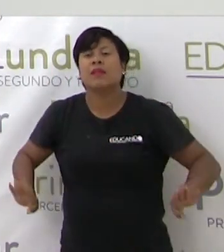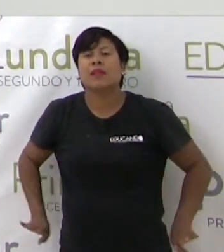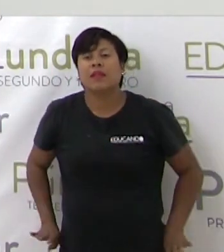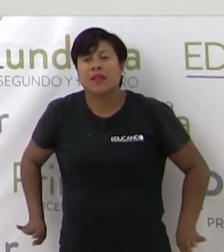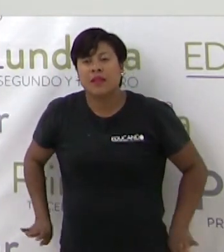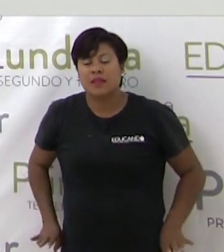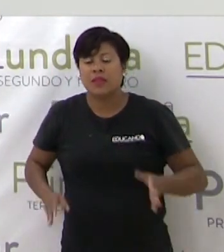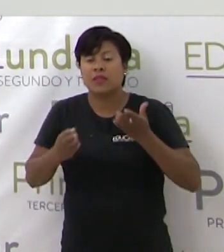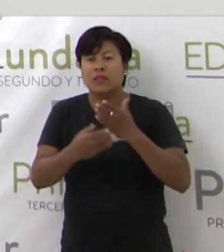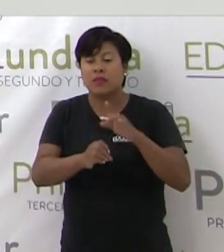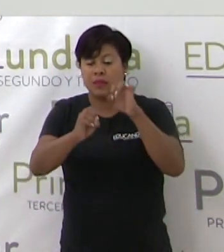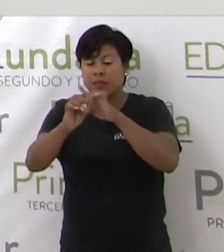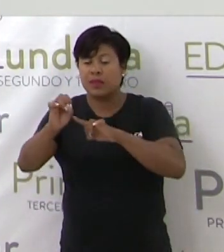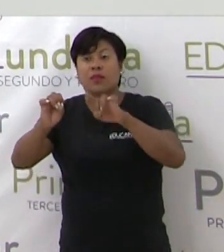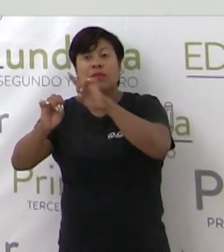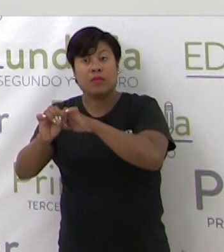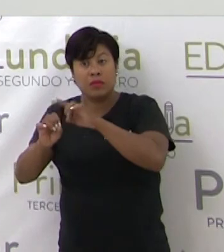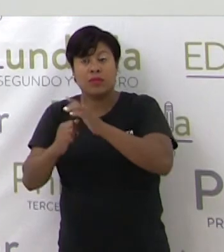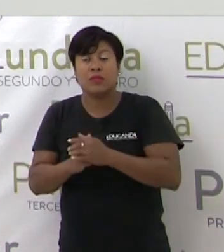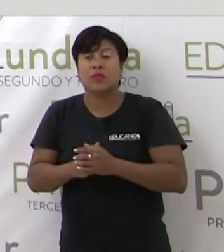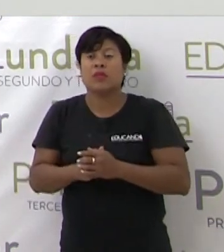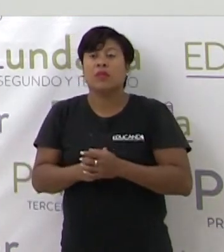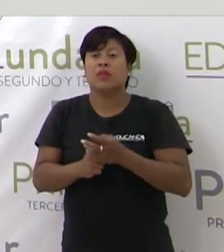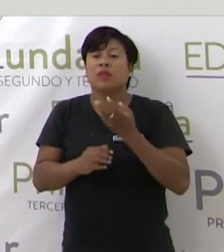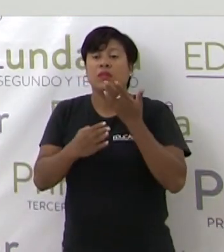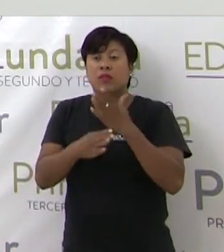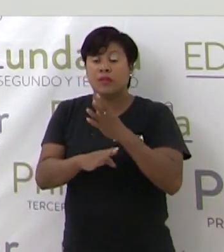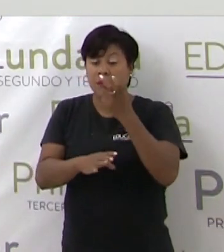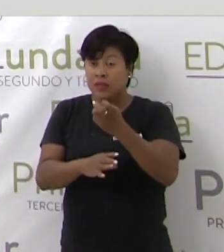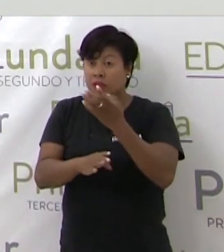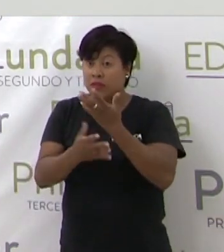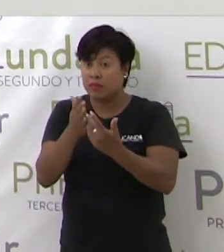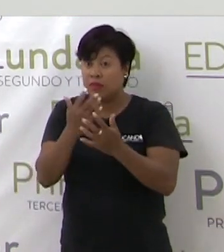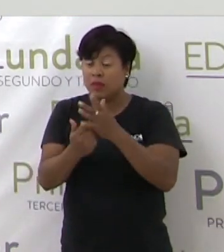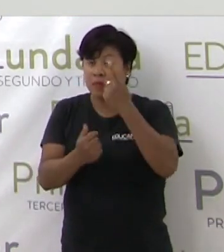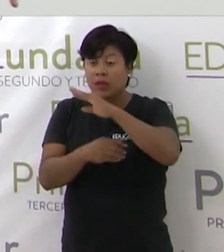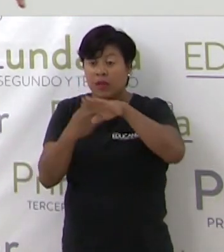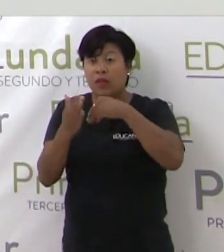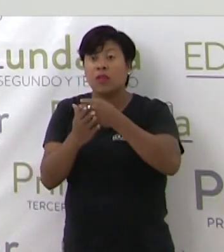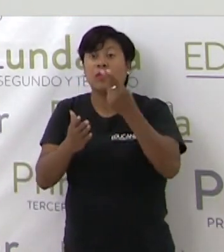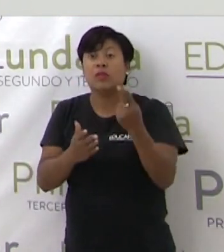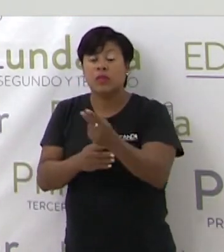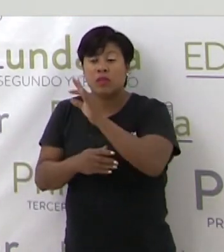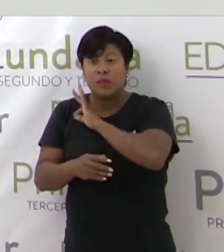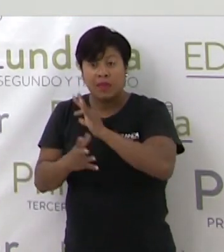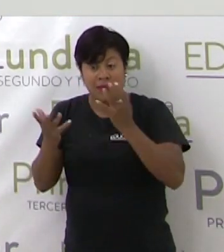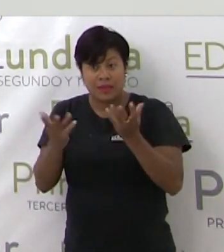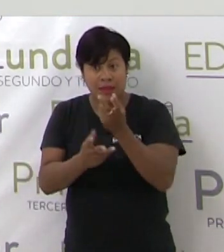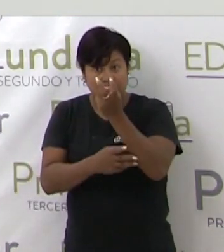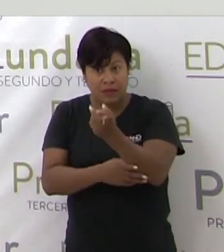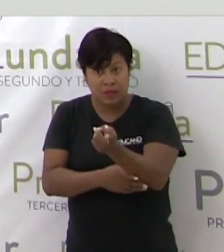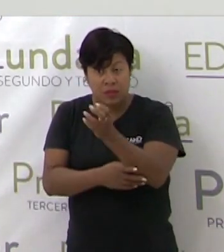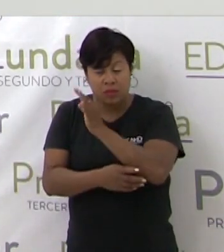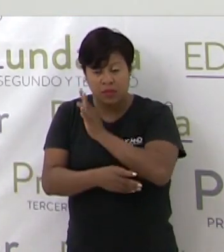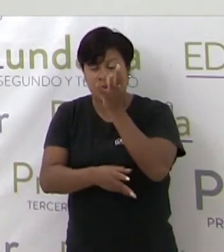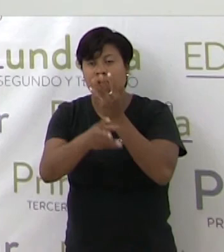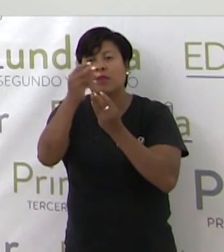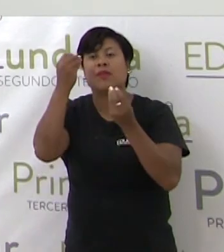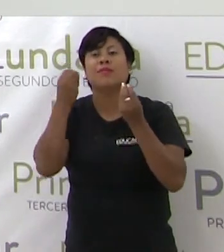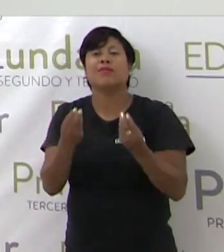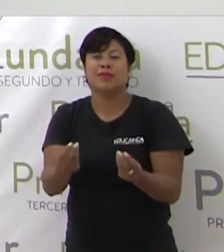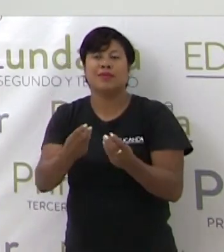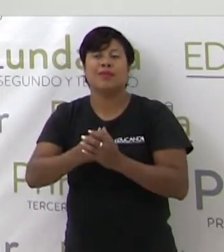de los círculos. También vamos a recordar un poquito acerca de las figuras geométricas para que todos estemos en el mismo contexto y podamos aprender